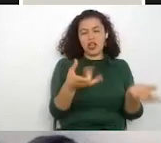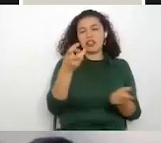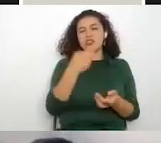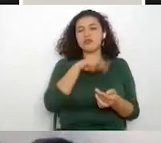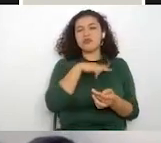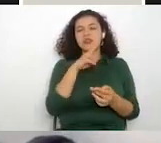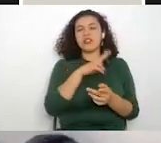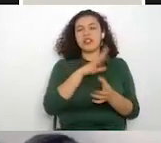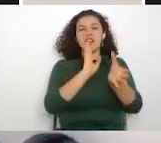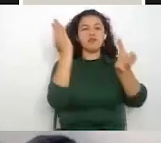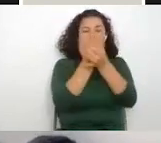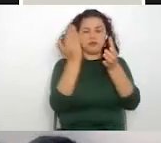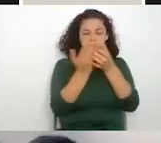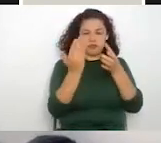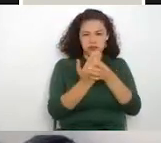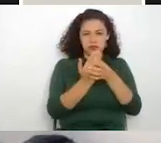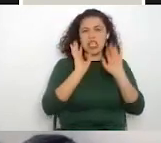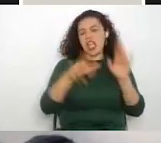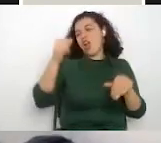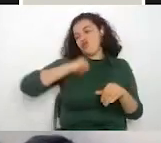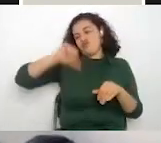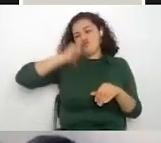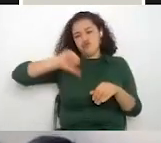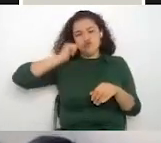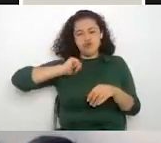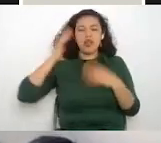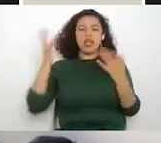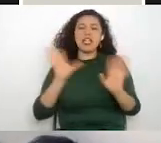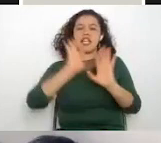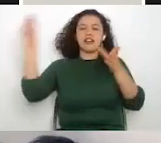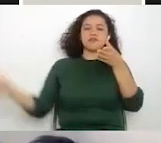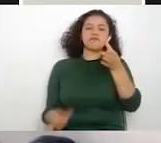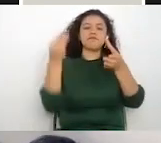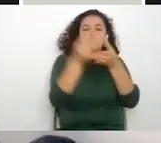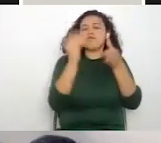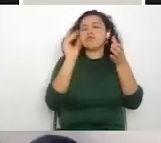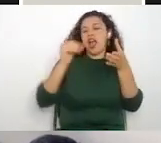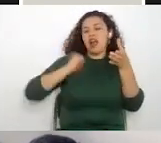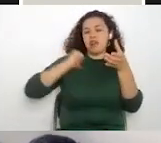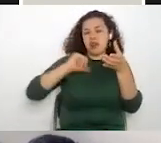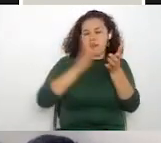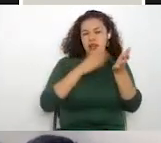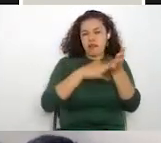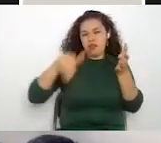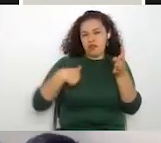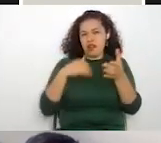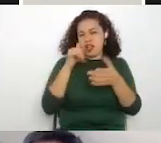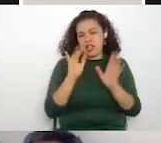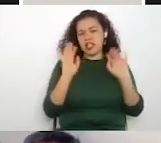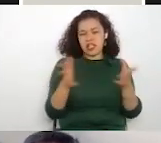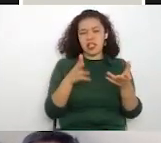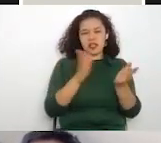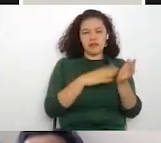una carpeta donde diga obsoletos y ahí se conservan esos documentos, ¿verdad? Los